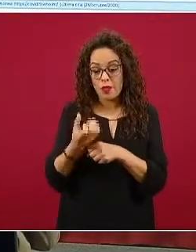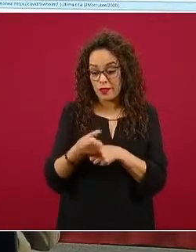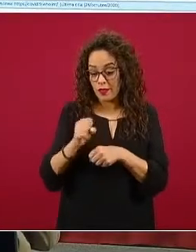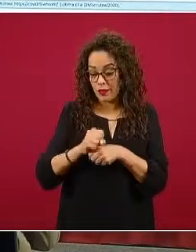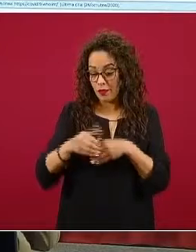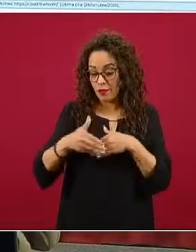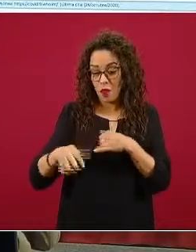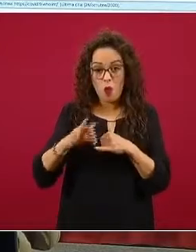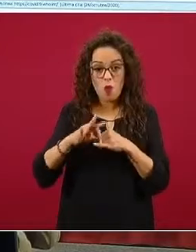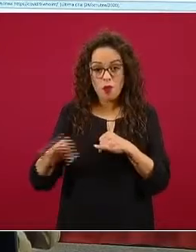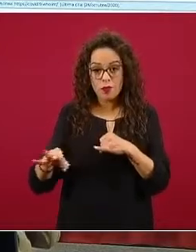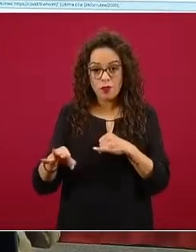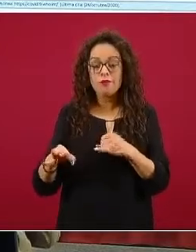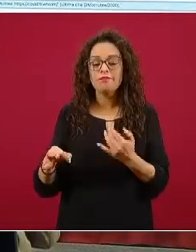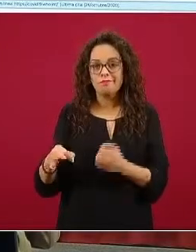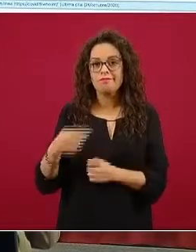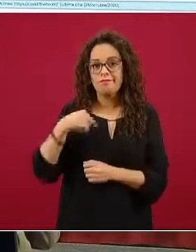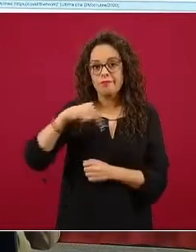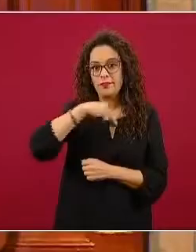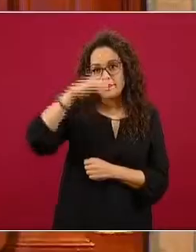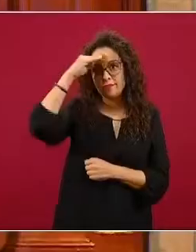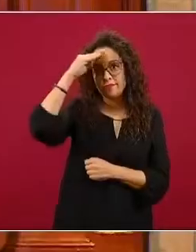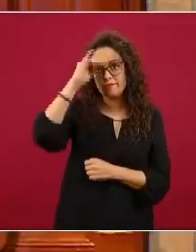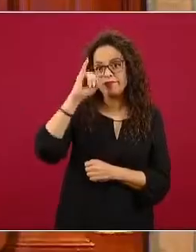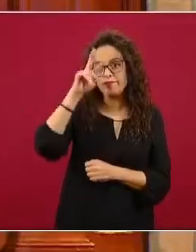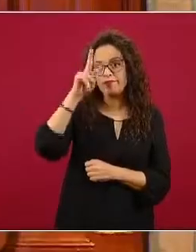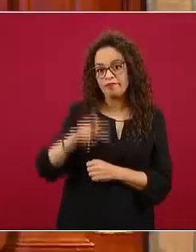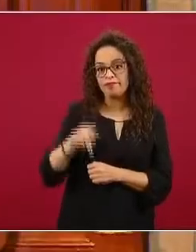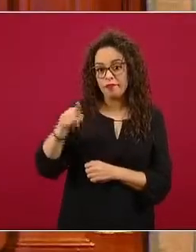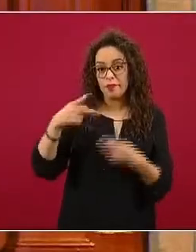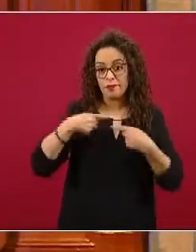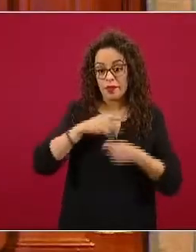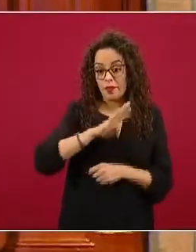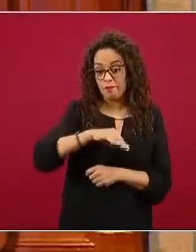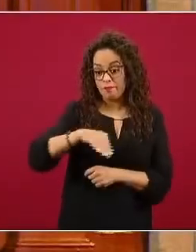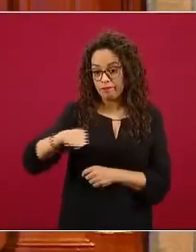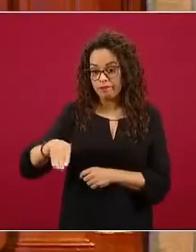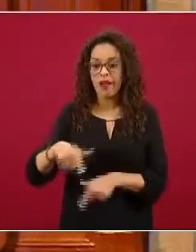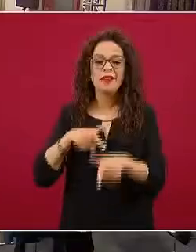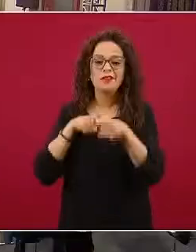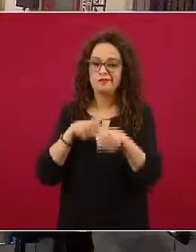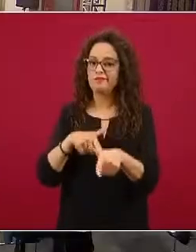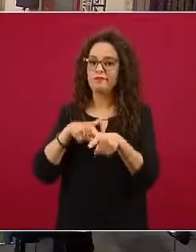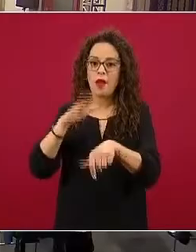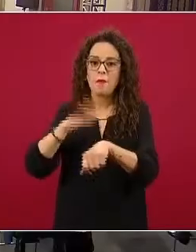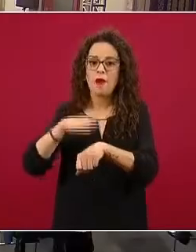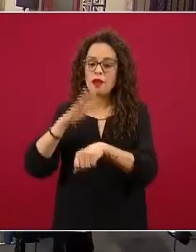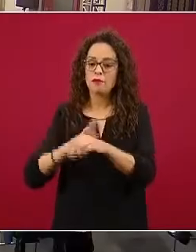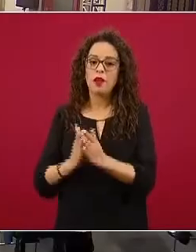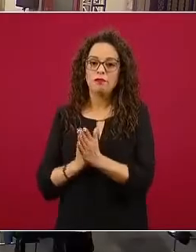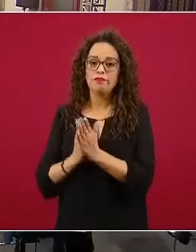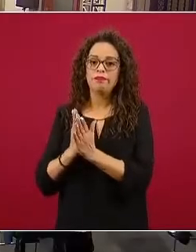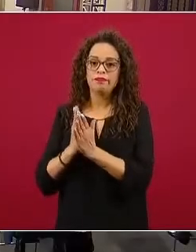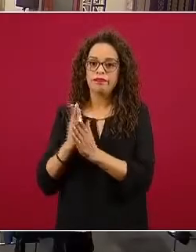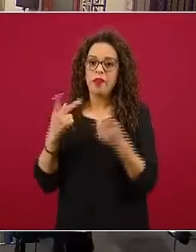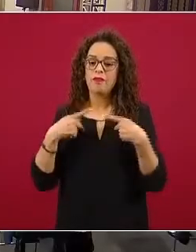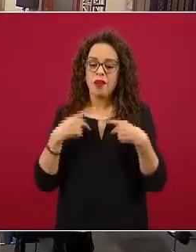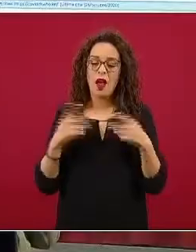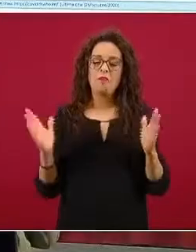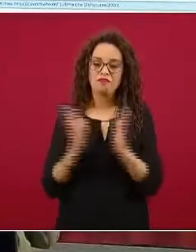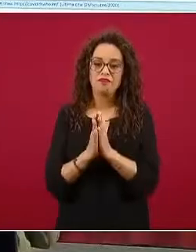semanas, la expectativa pudiera ser que esta tendencia de mortalidad también continuara incrementándose en las